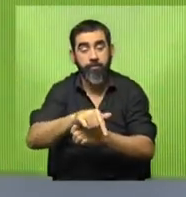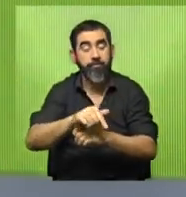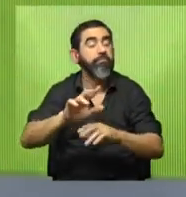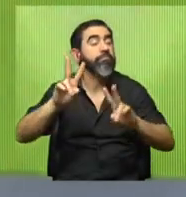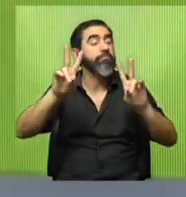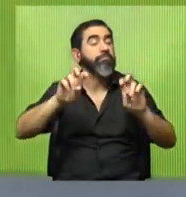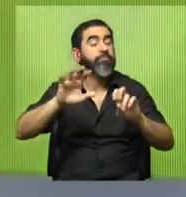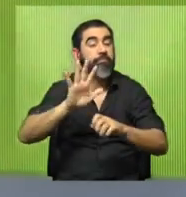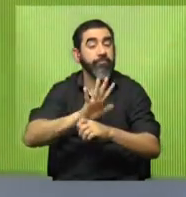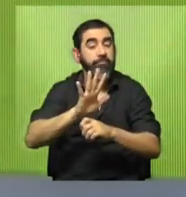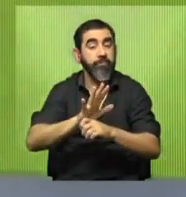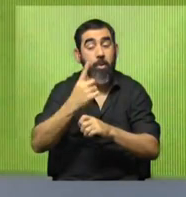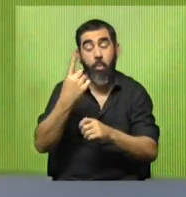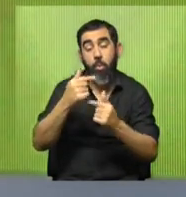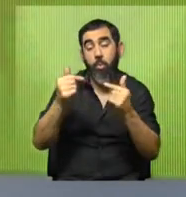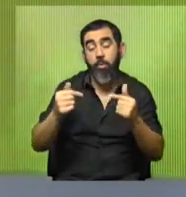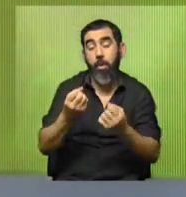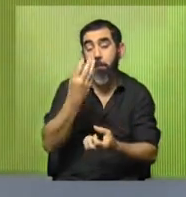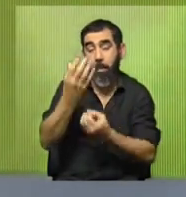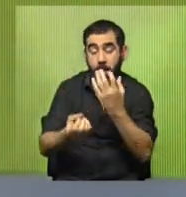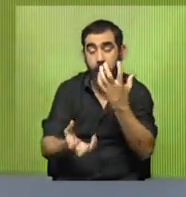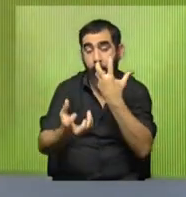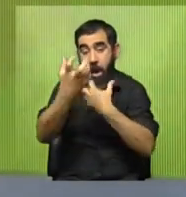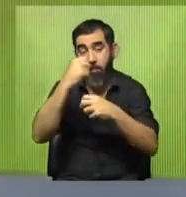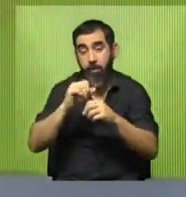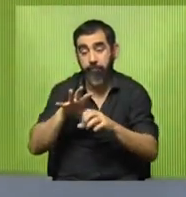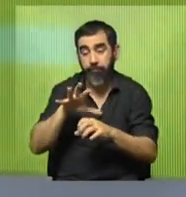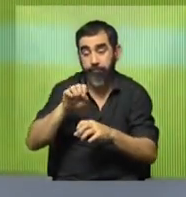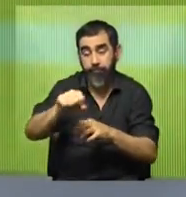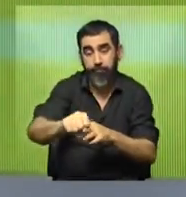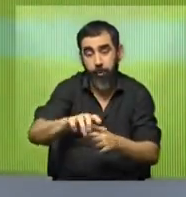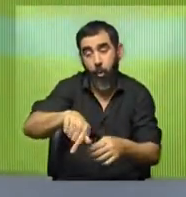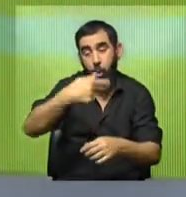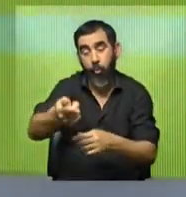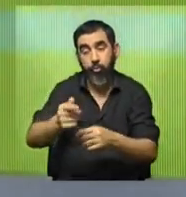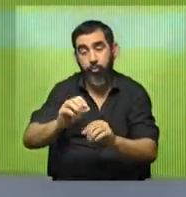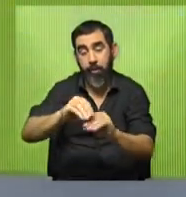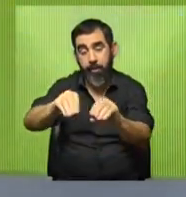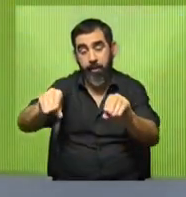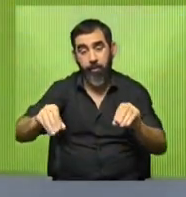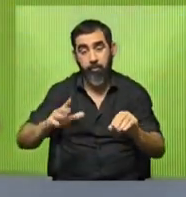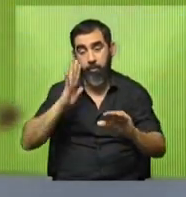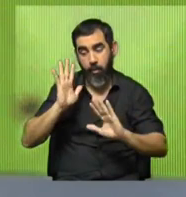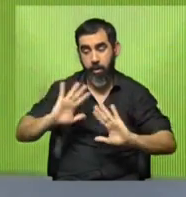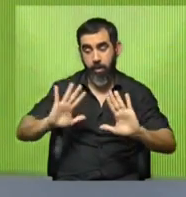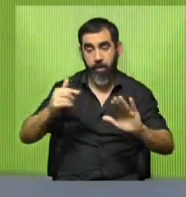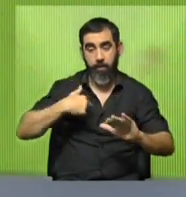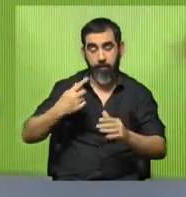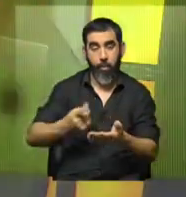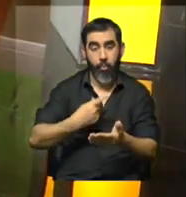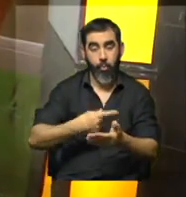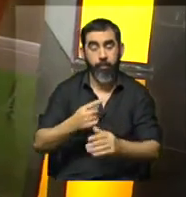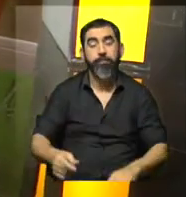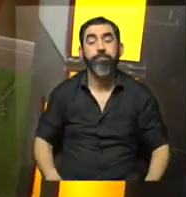fenómeno por el cual una especie, que puede ser una planta o un animal, invade justamente otro territorio donde no es su hábitat